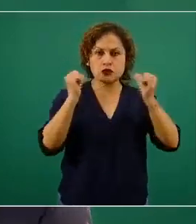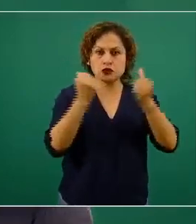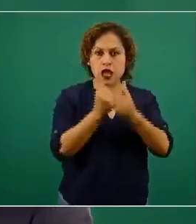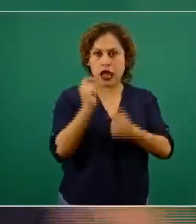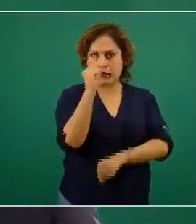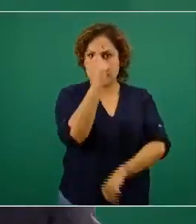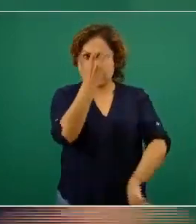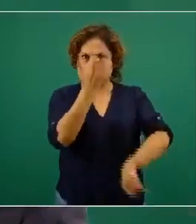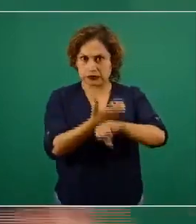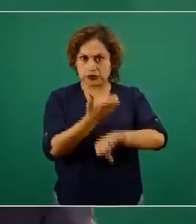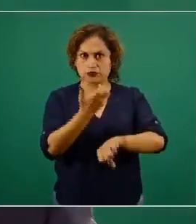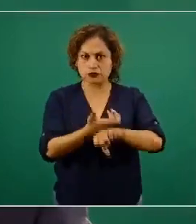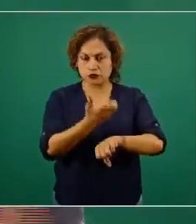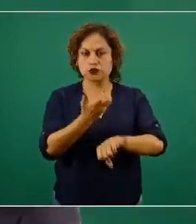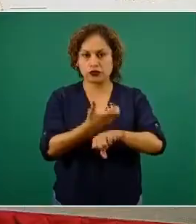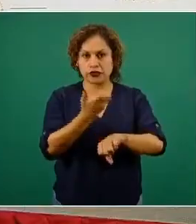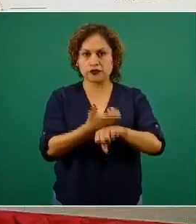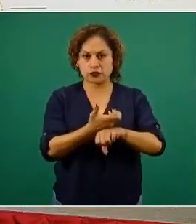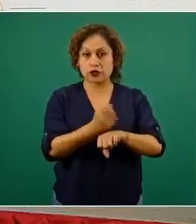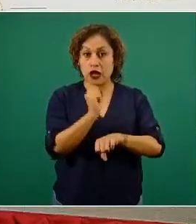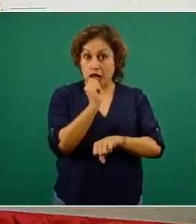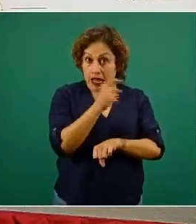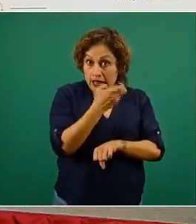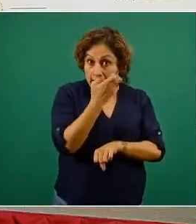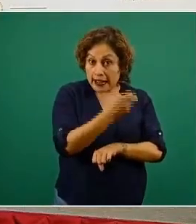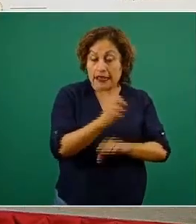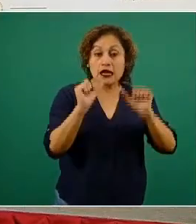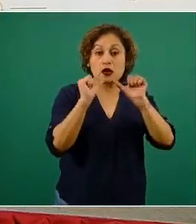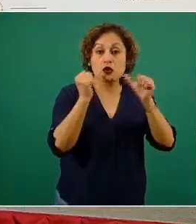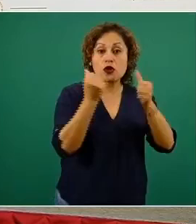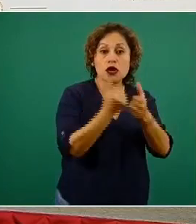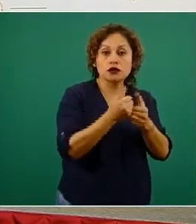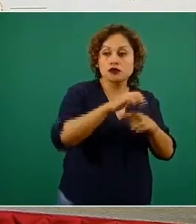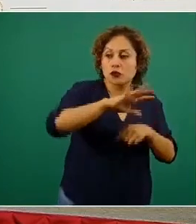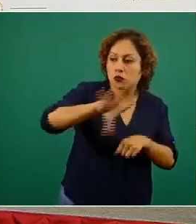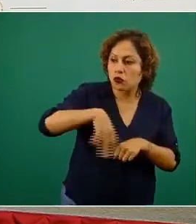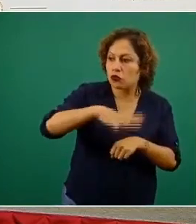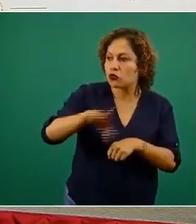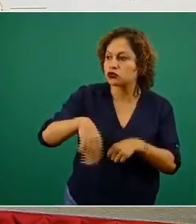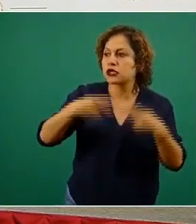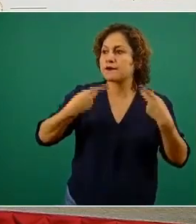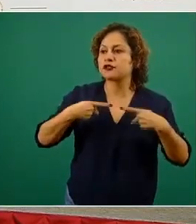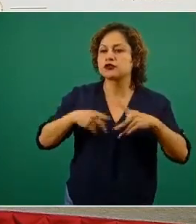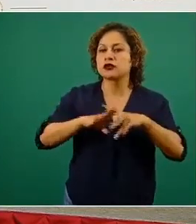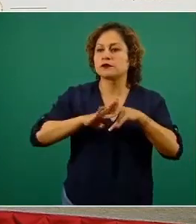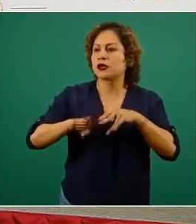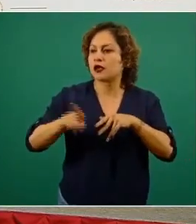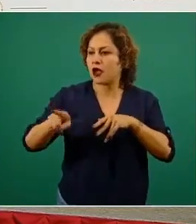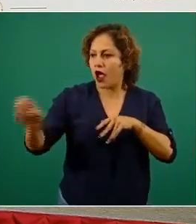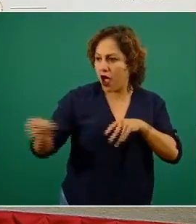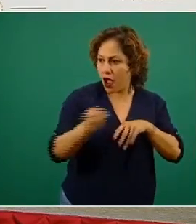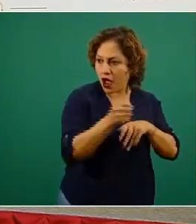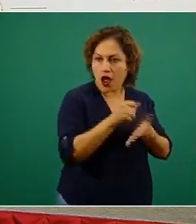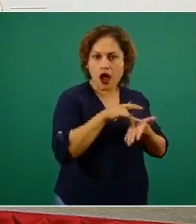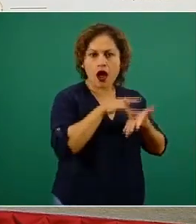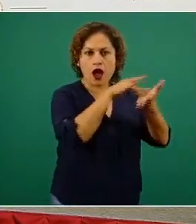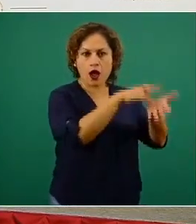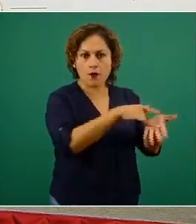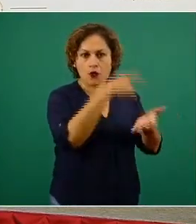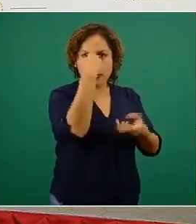Unidos, justamente vinculaban a personas migrantes con distintos servicios de provisión de salud,